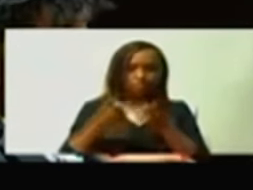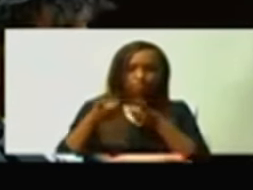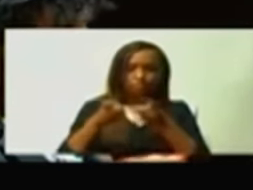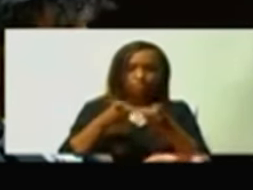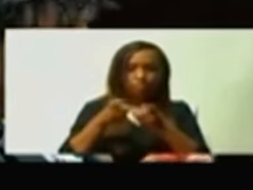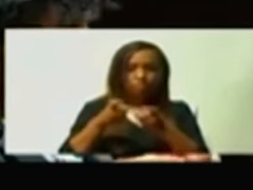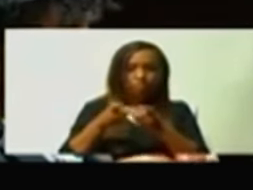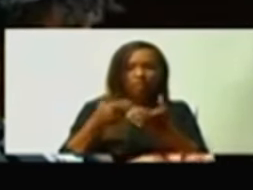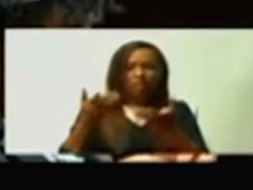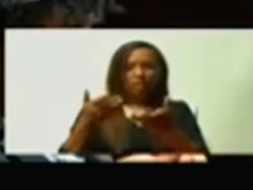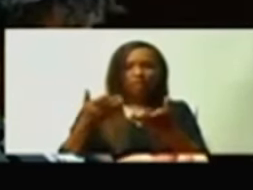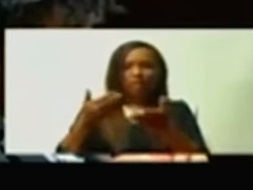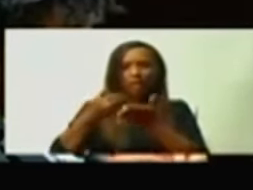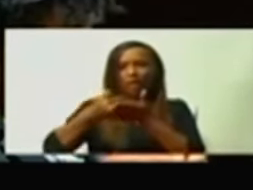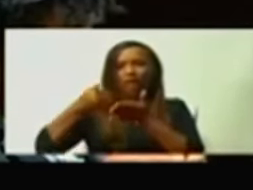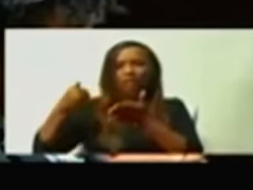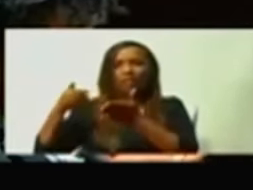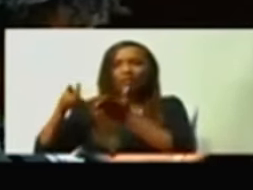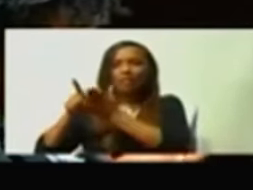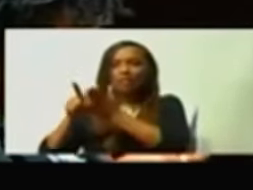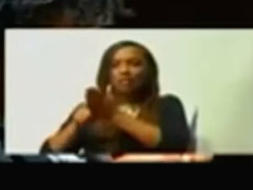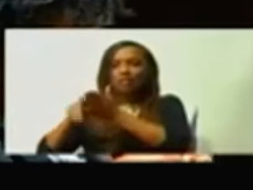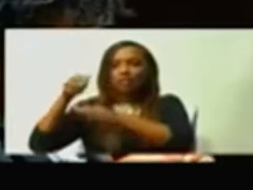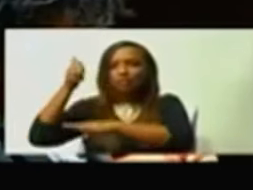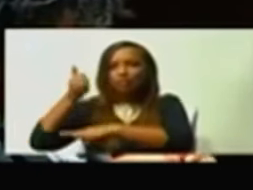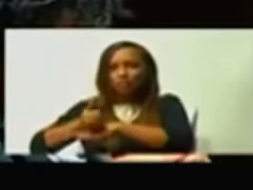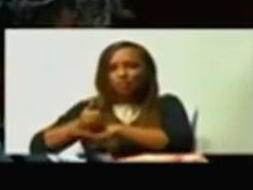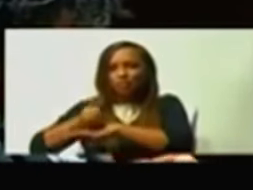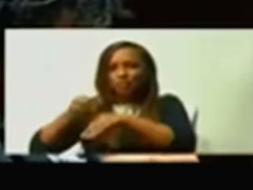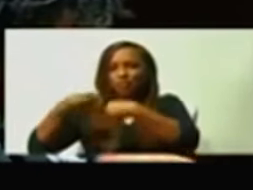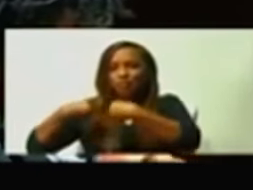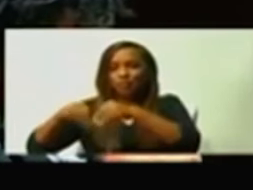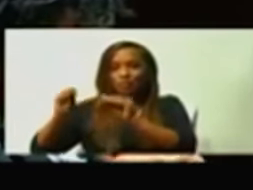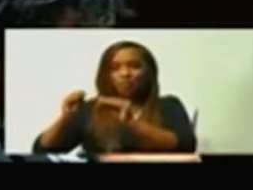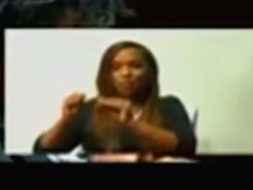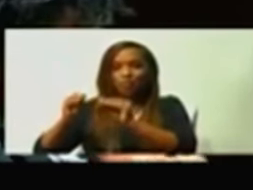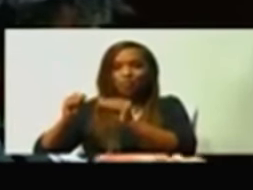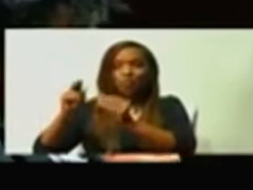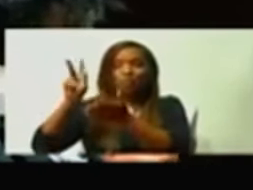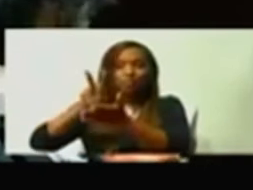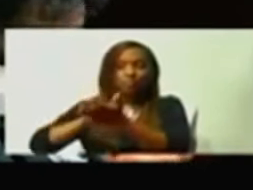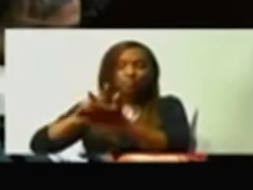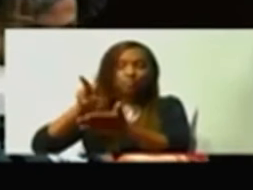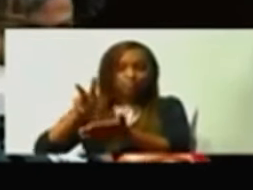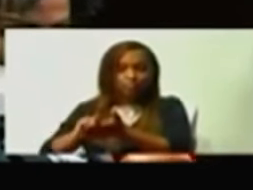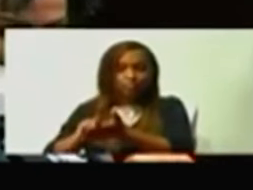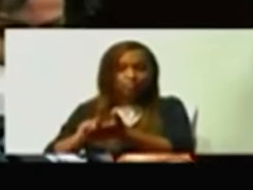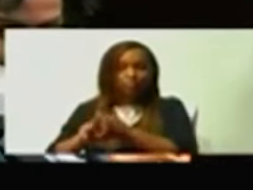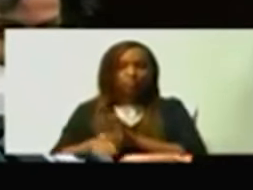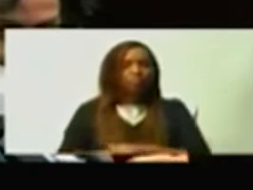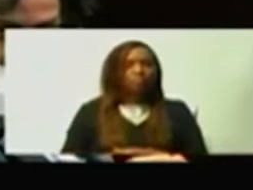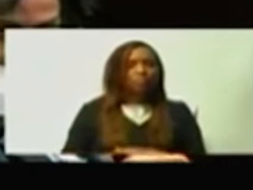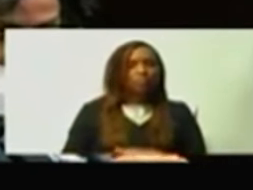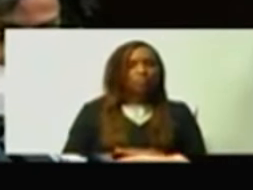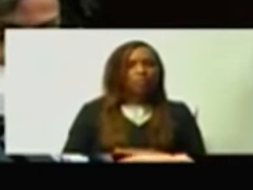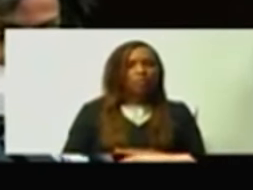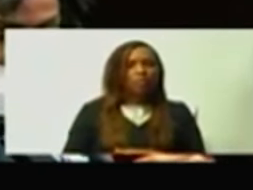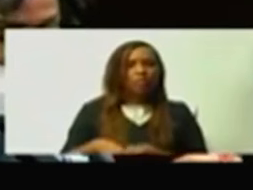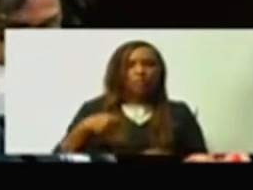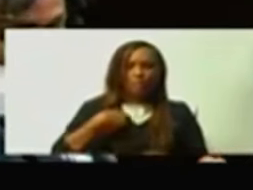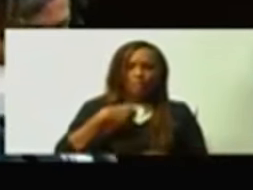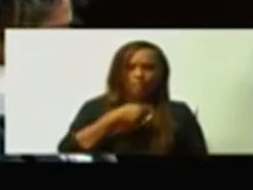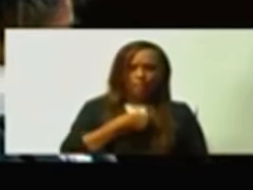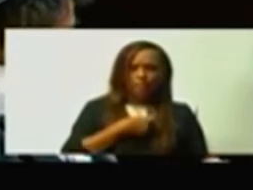compras y contrataciones. Pero cuando nos vamos a la ley de compras y contrataciones, entre sus disposiciones transitorias ya